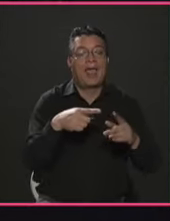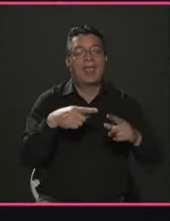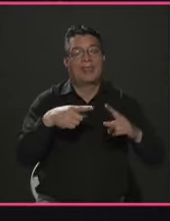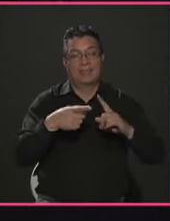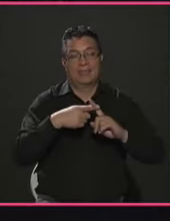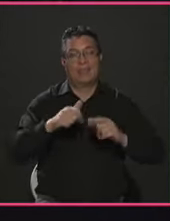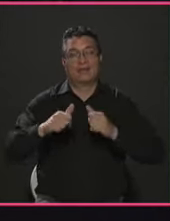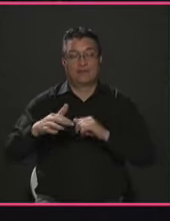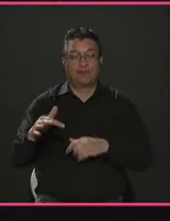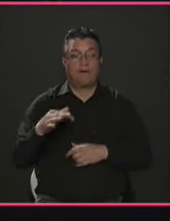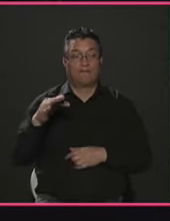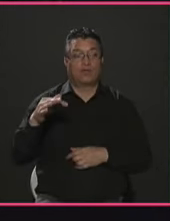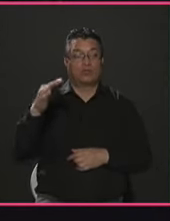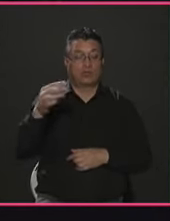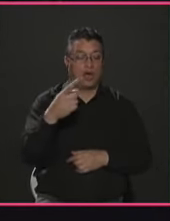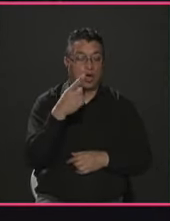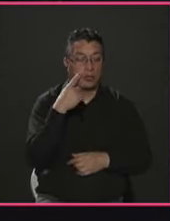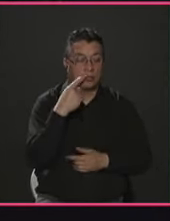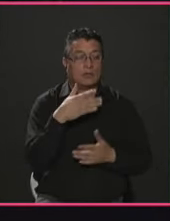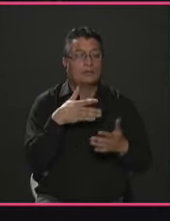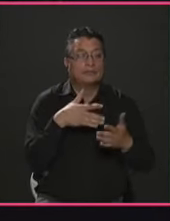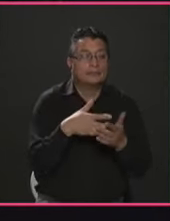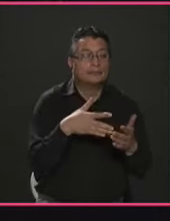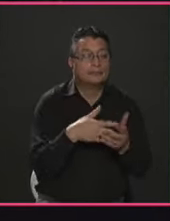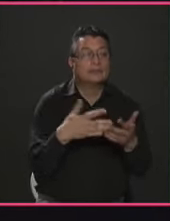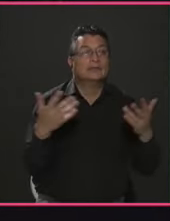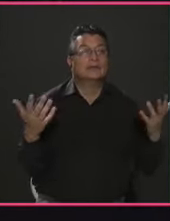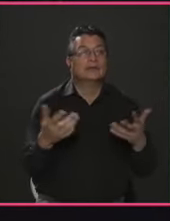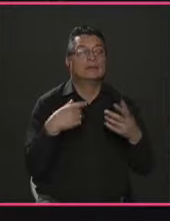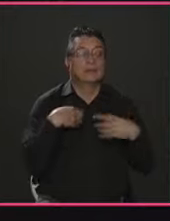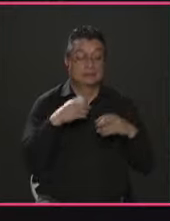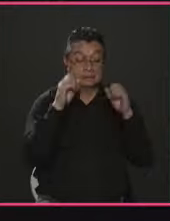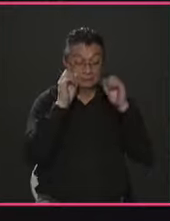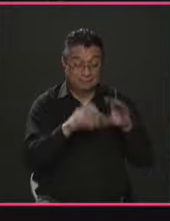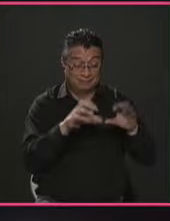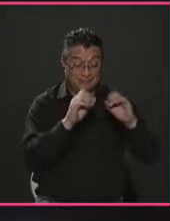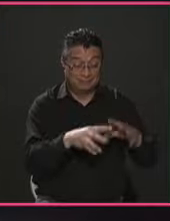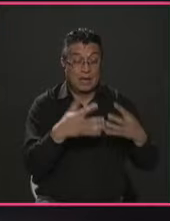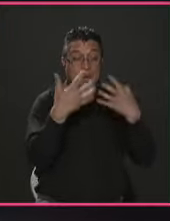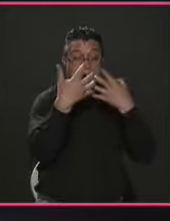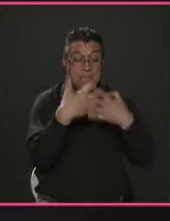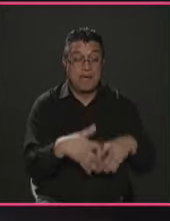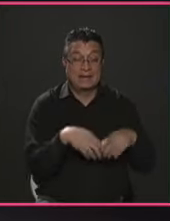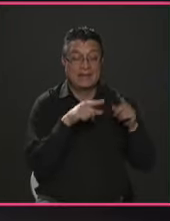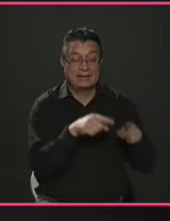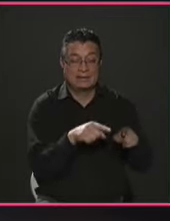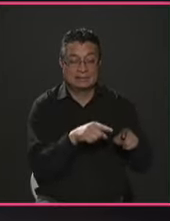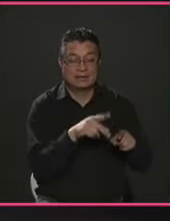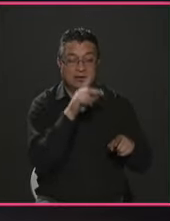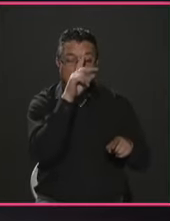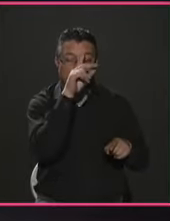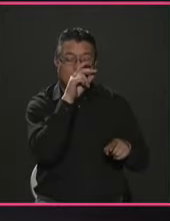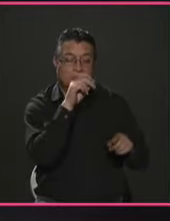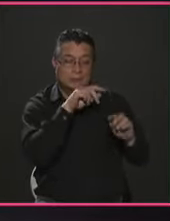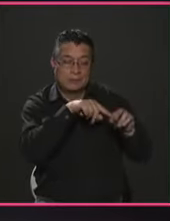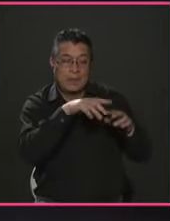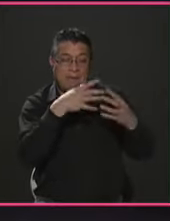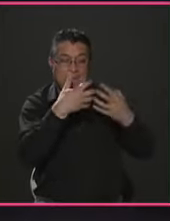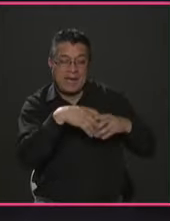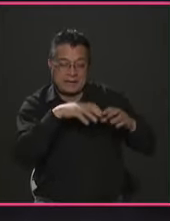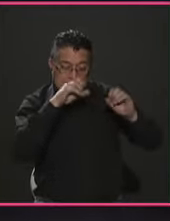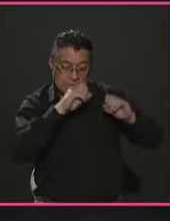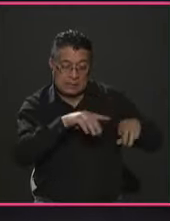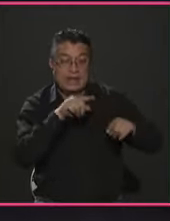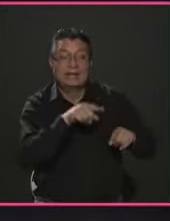a futuro conocimiento limitado en términos de lo que se le enseñó a las máquinas con estos modelos a estos loritos Por así decirlo no es